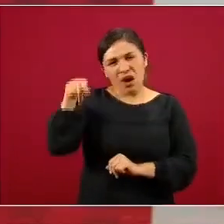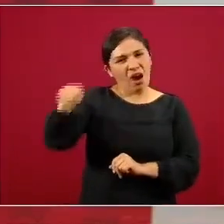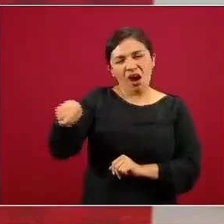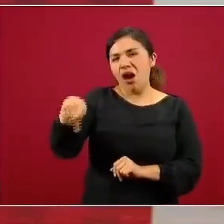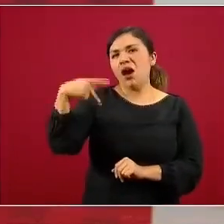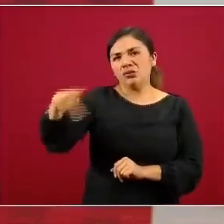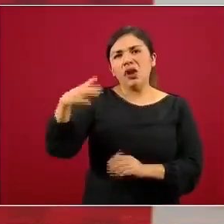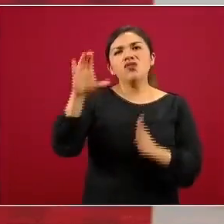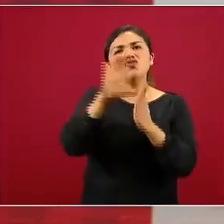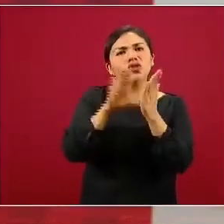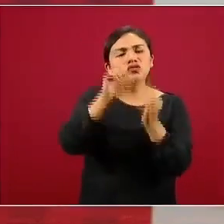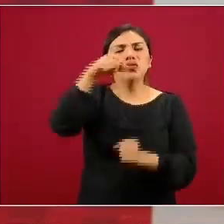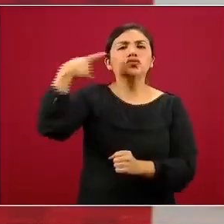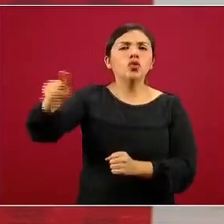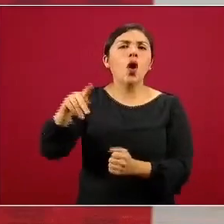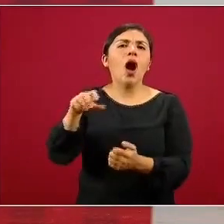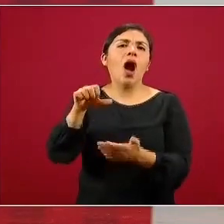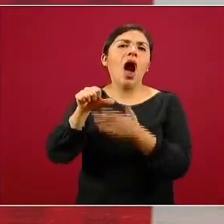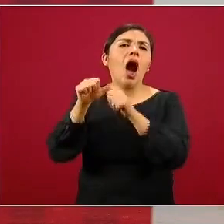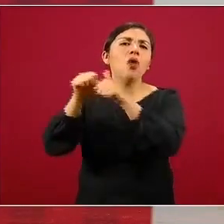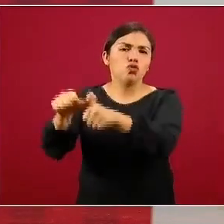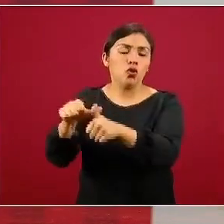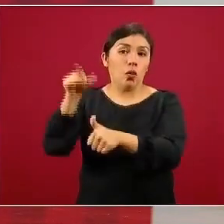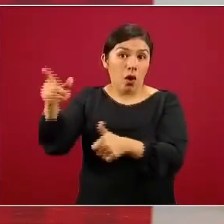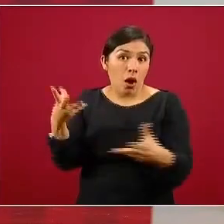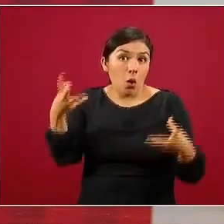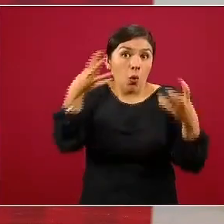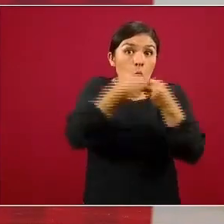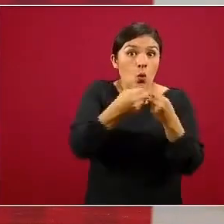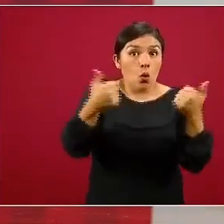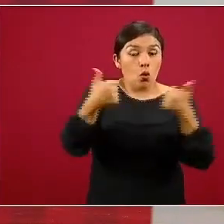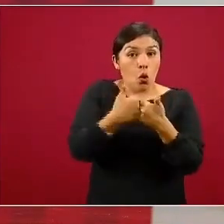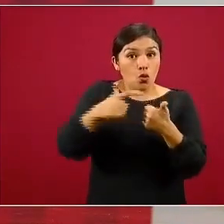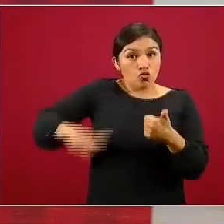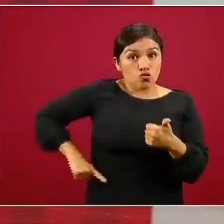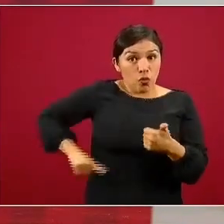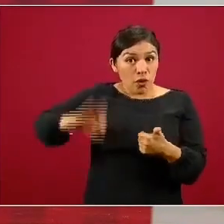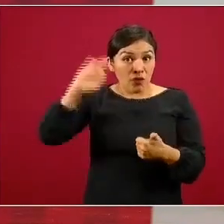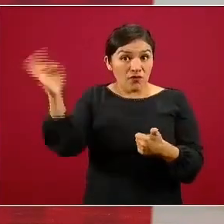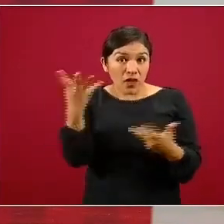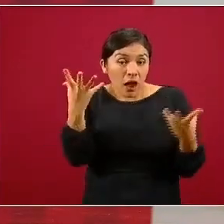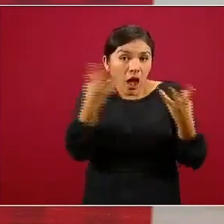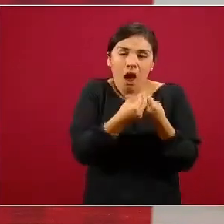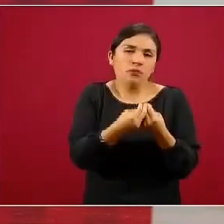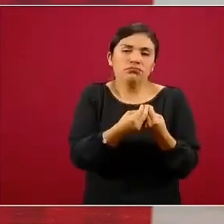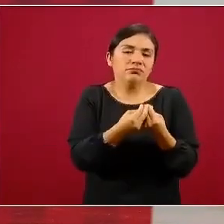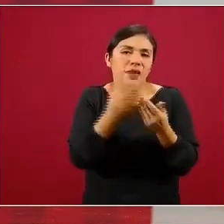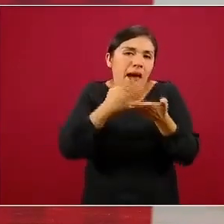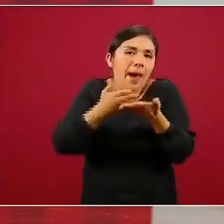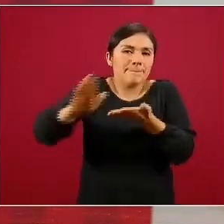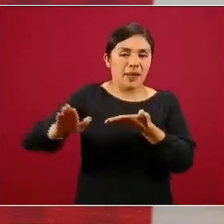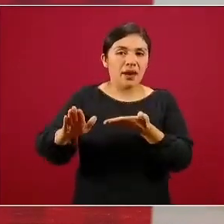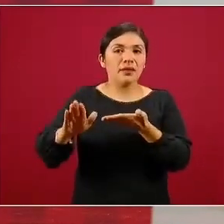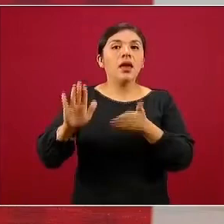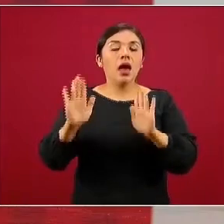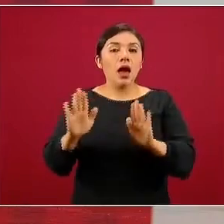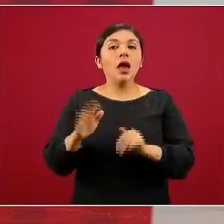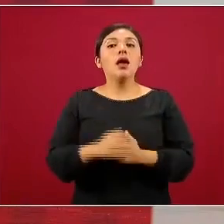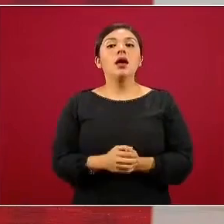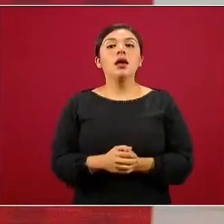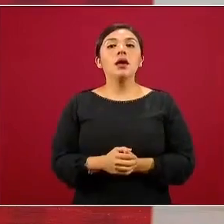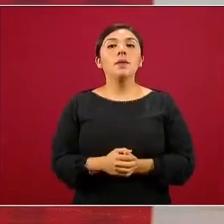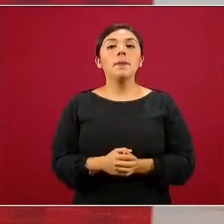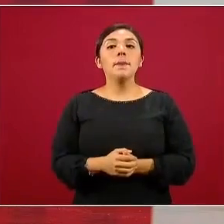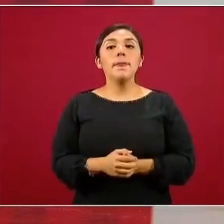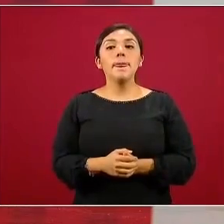organismo constitucionalmente autónomo, no es parte estructural del Poder Ejecutivo. Al contrario,